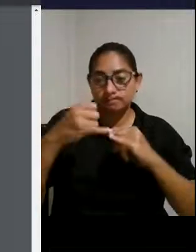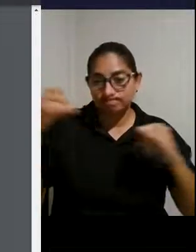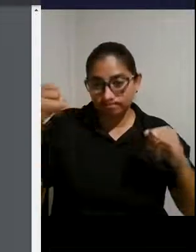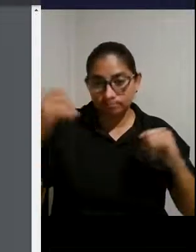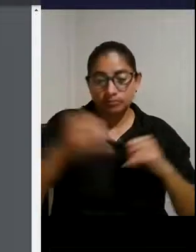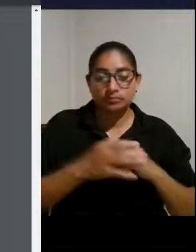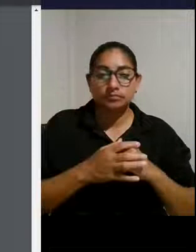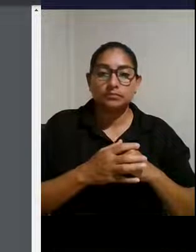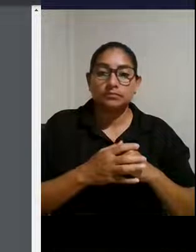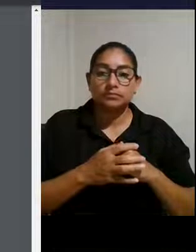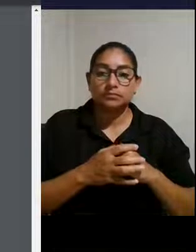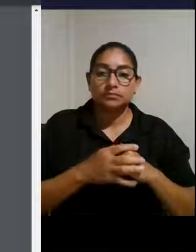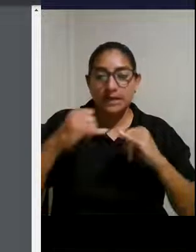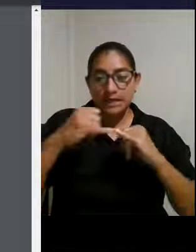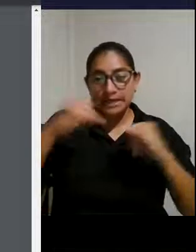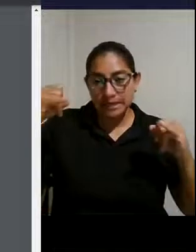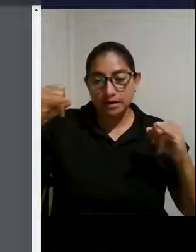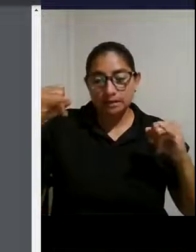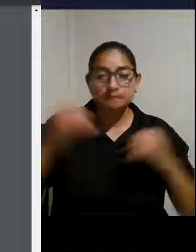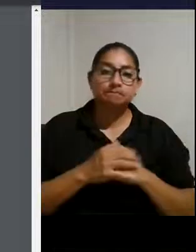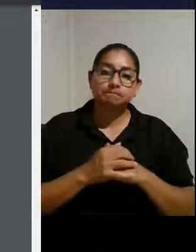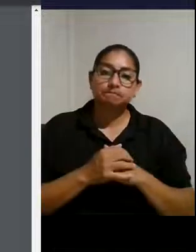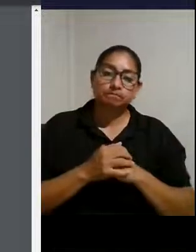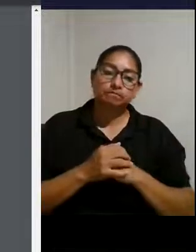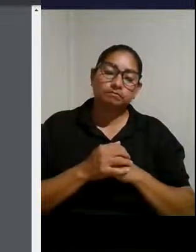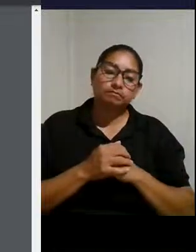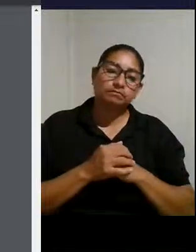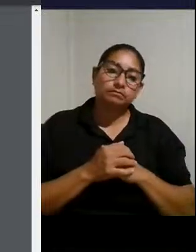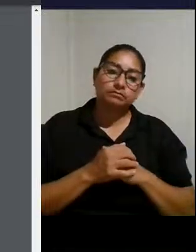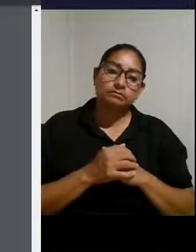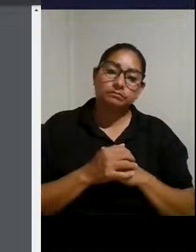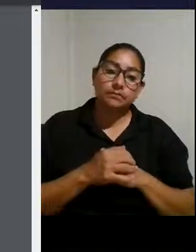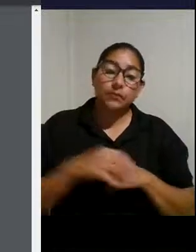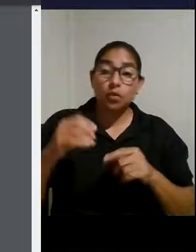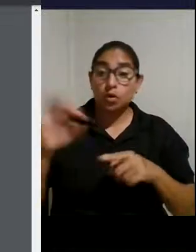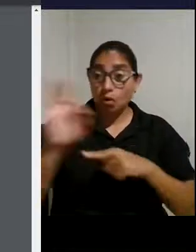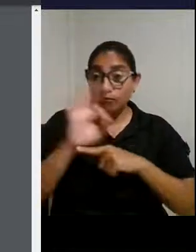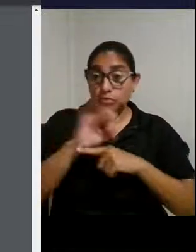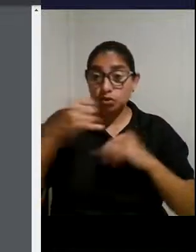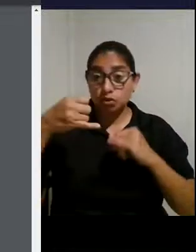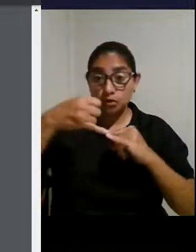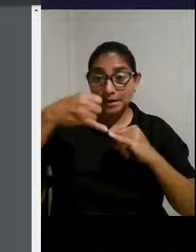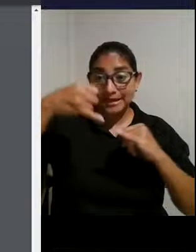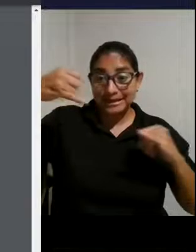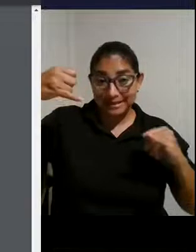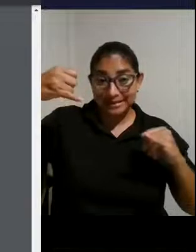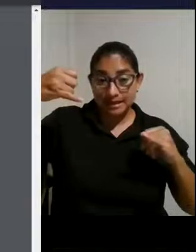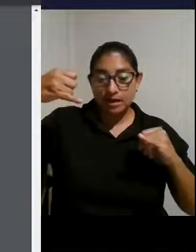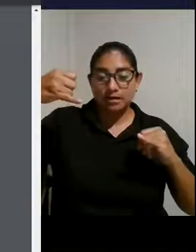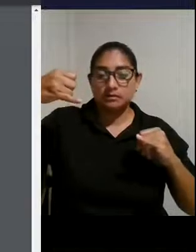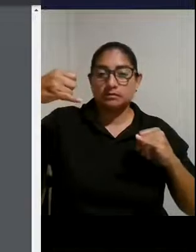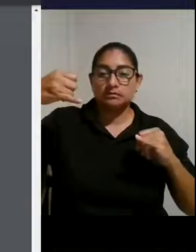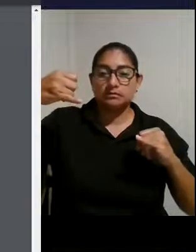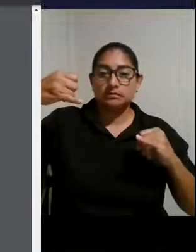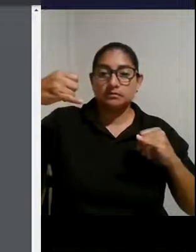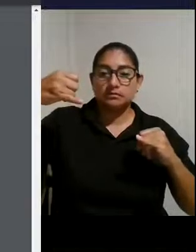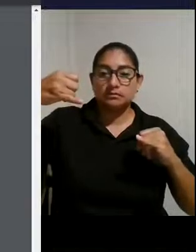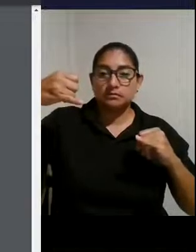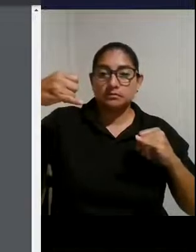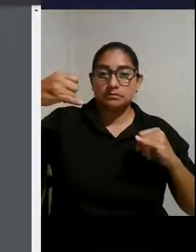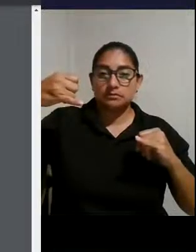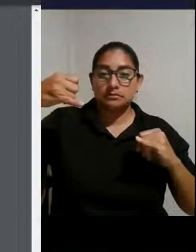o función lineal que la conocemos nosotros. Cuando calculemos esa pendiente que